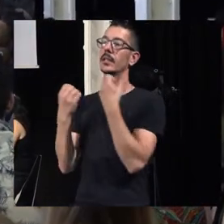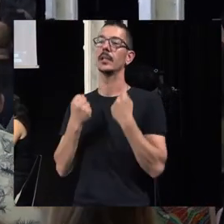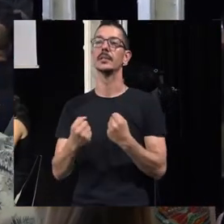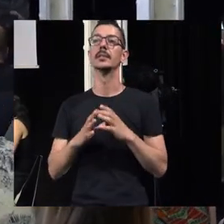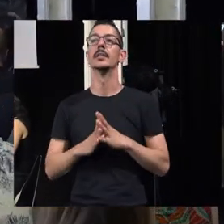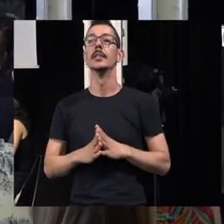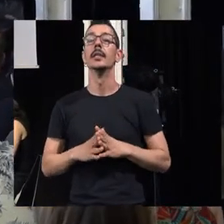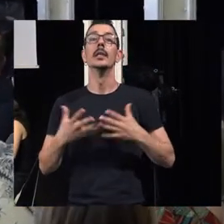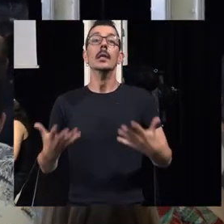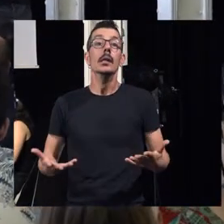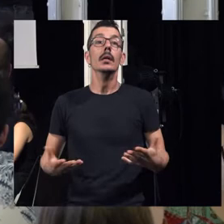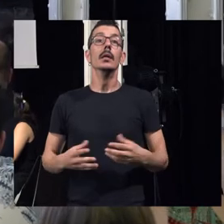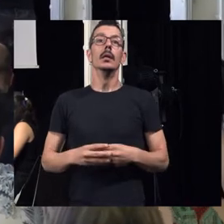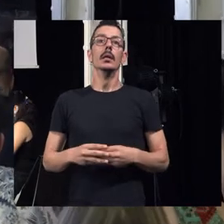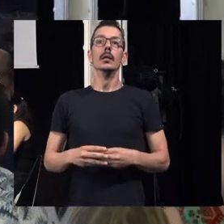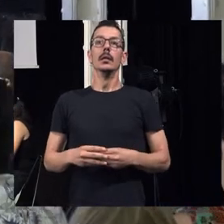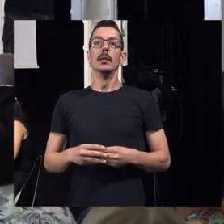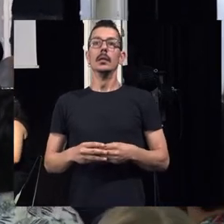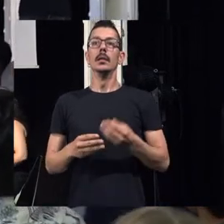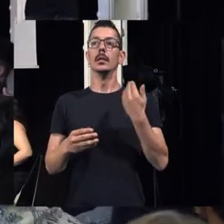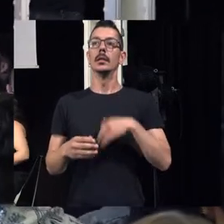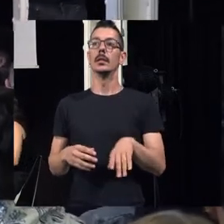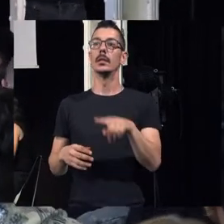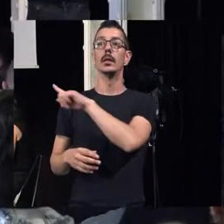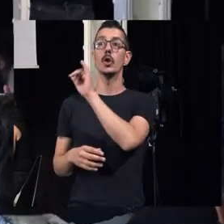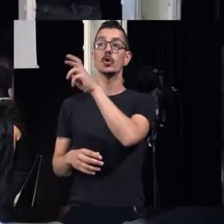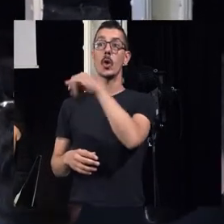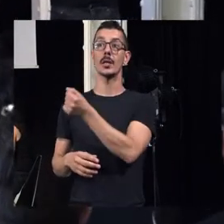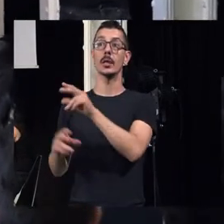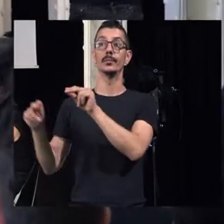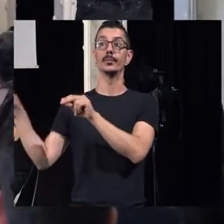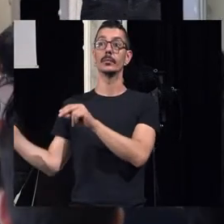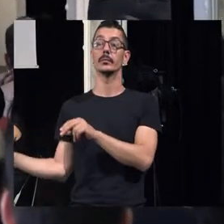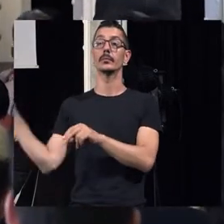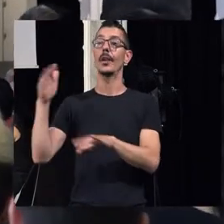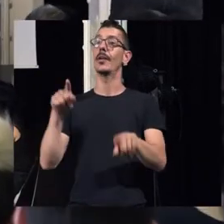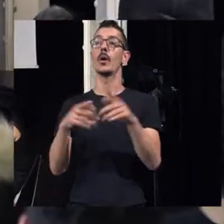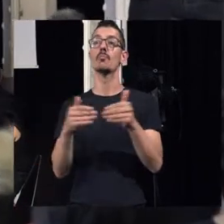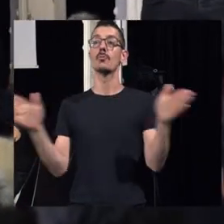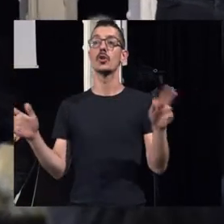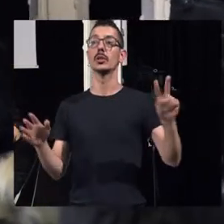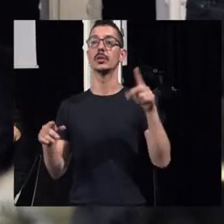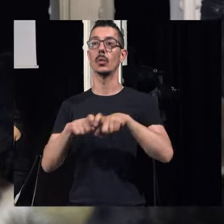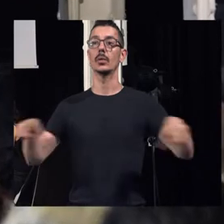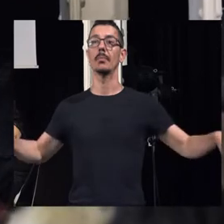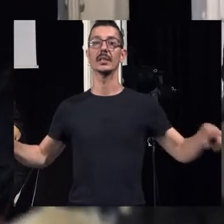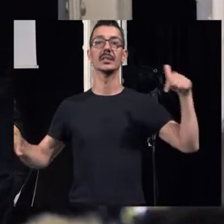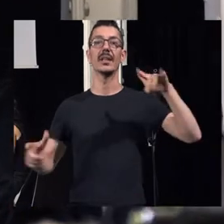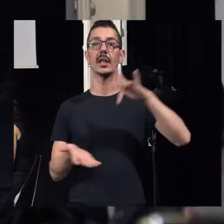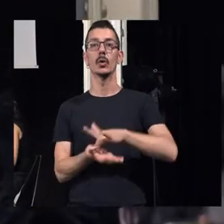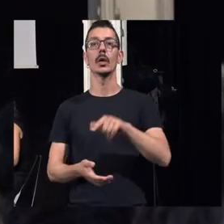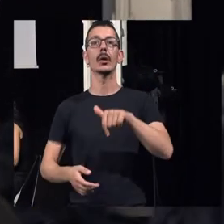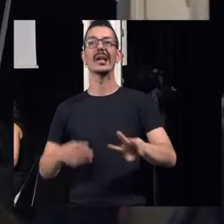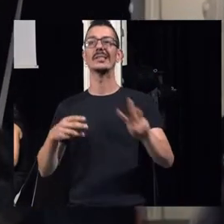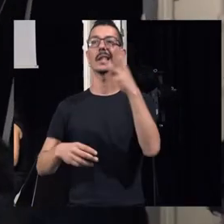Y bueno, con esta intervención de Joana hemos dado inicio a la segunda mesa del día, la tercera de